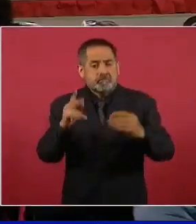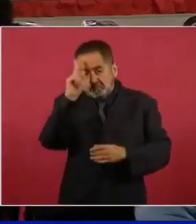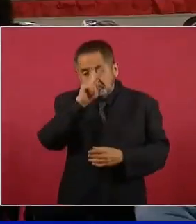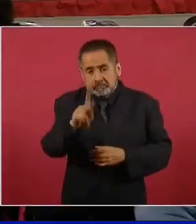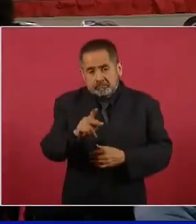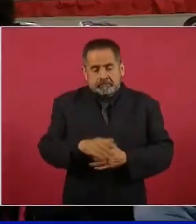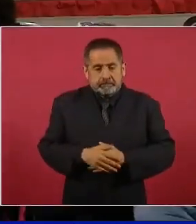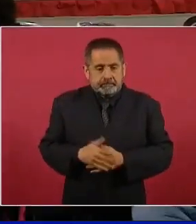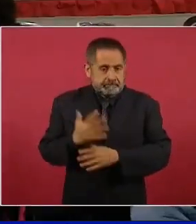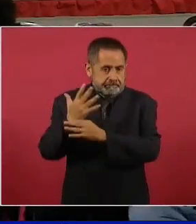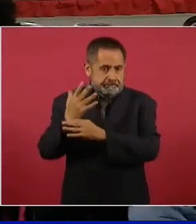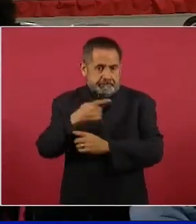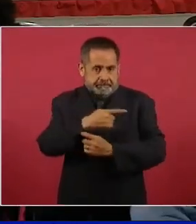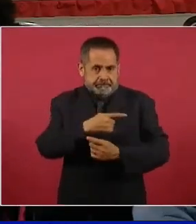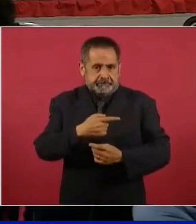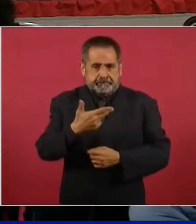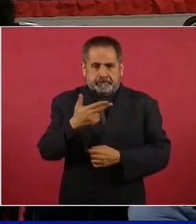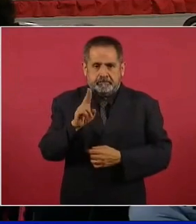Entonces,